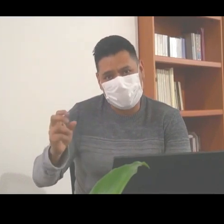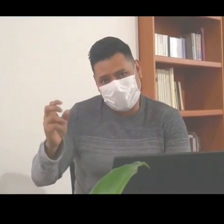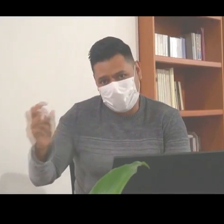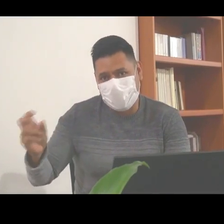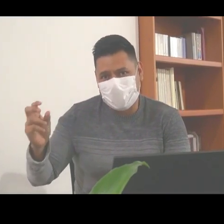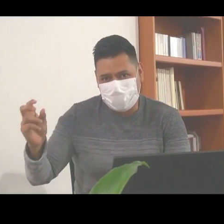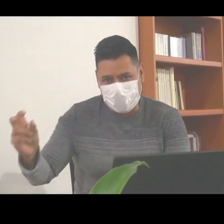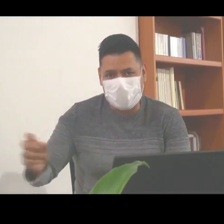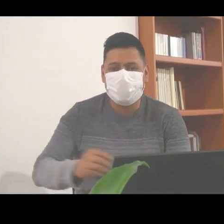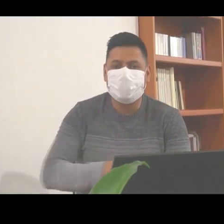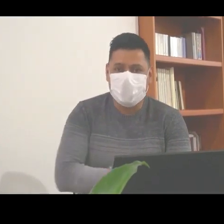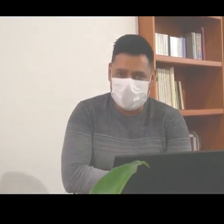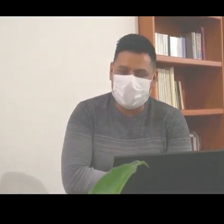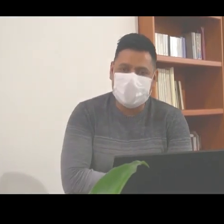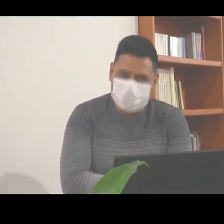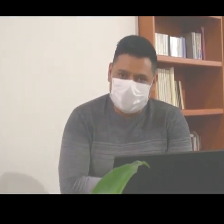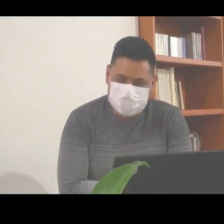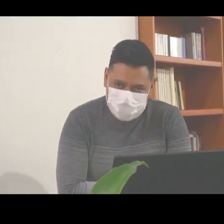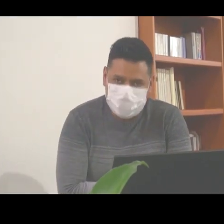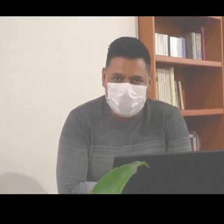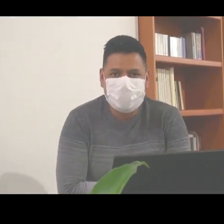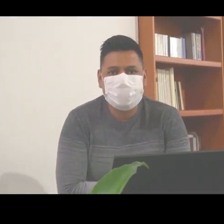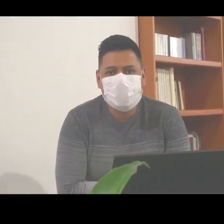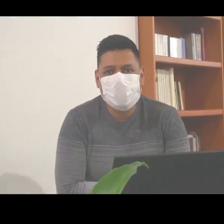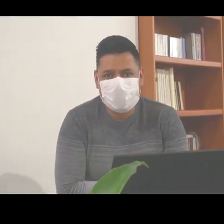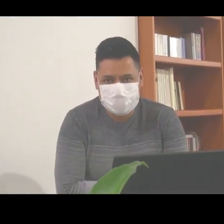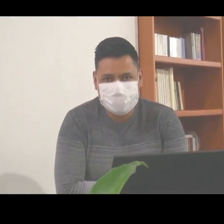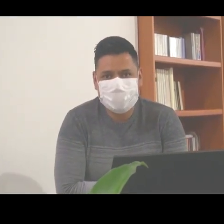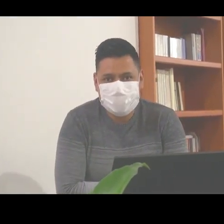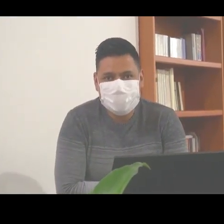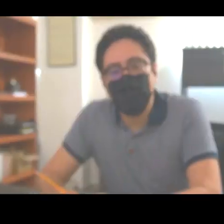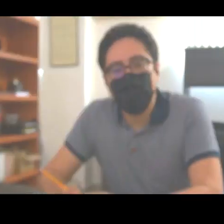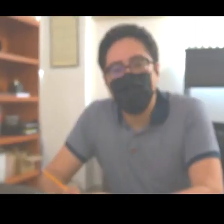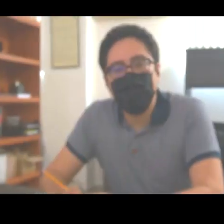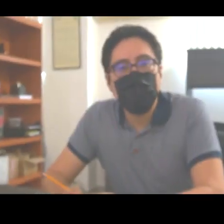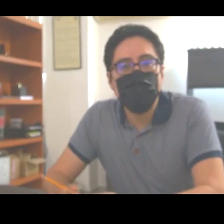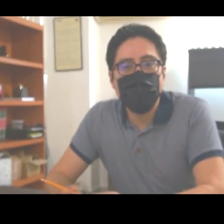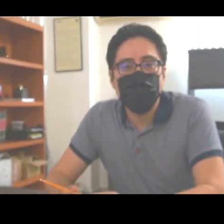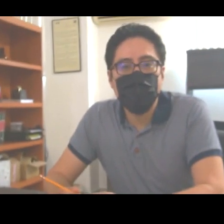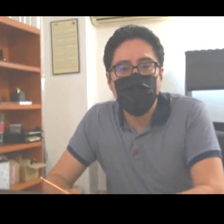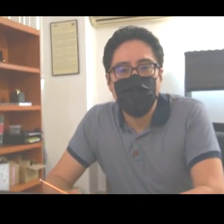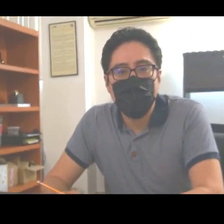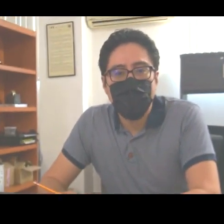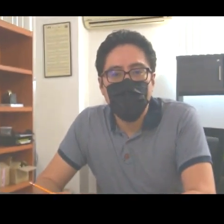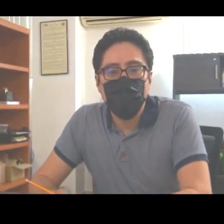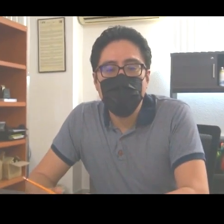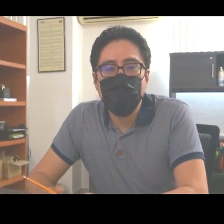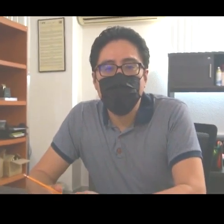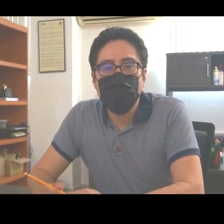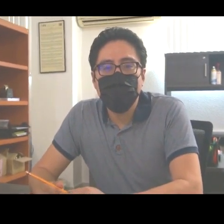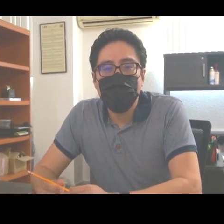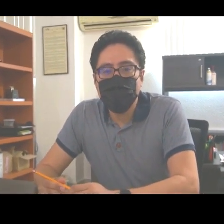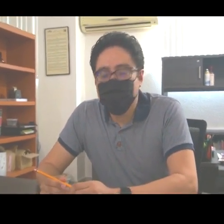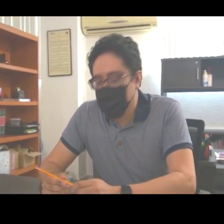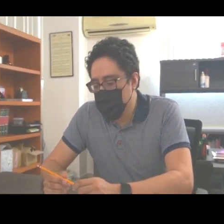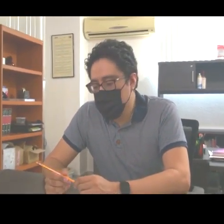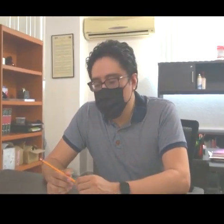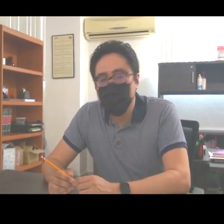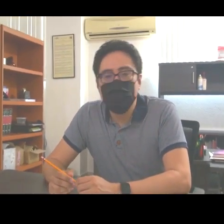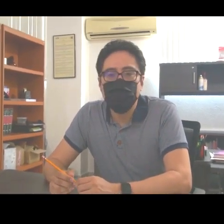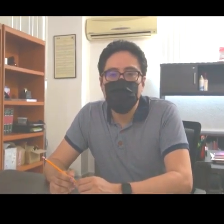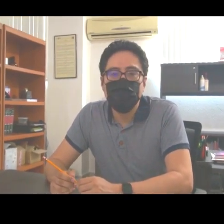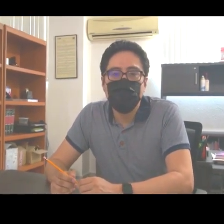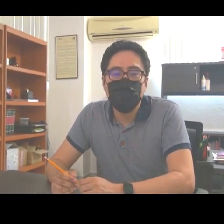observador, observadora electoral, ante el instituto. Okay. Nada más también un comentario final para esta figura